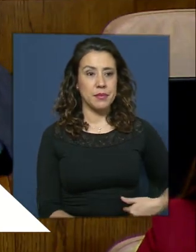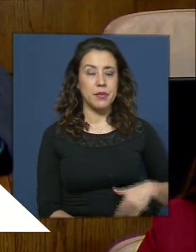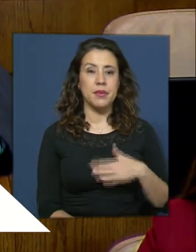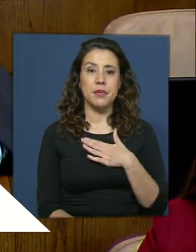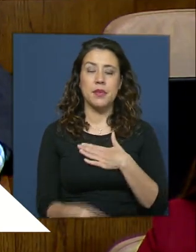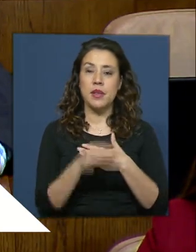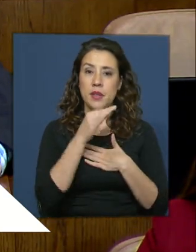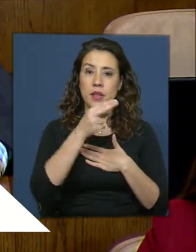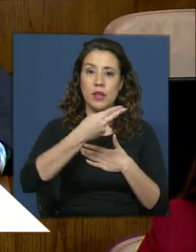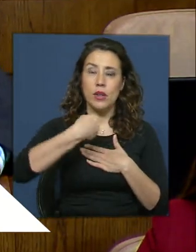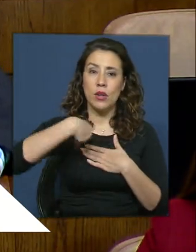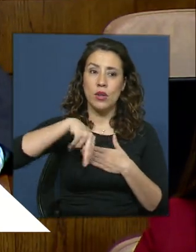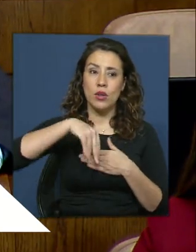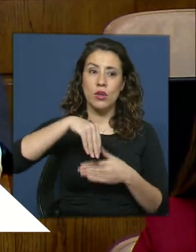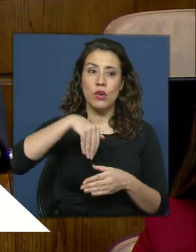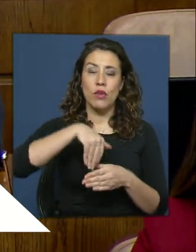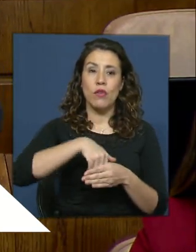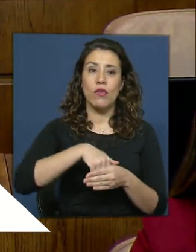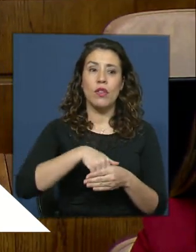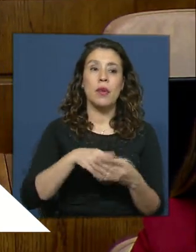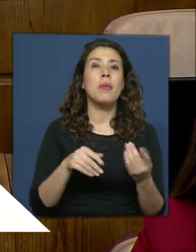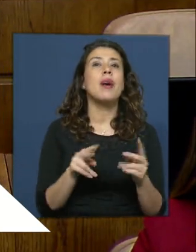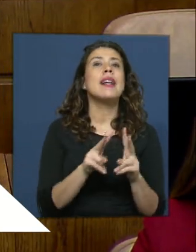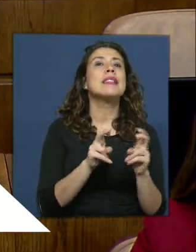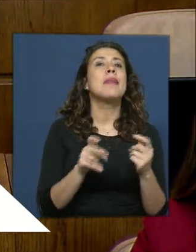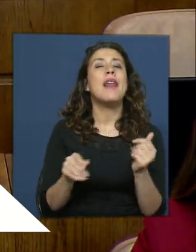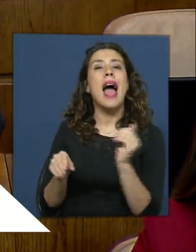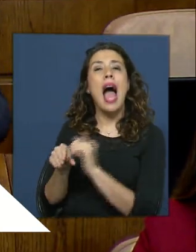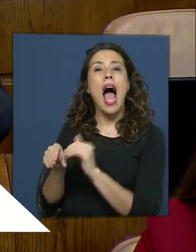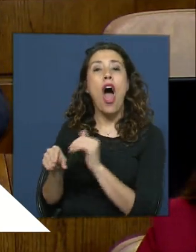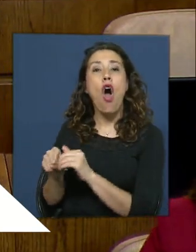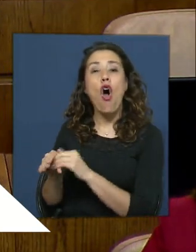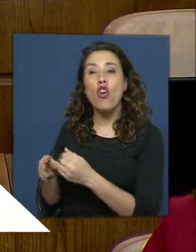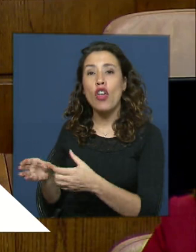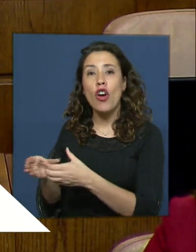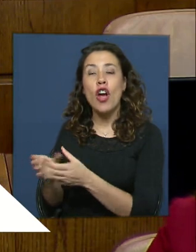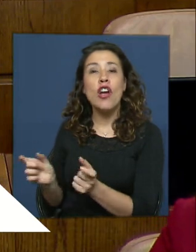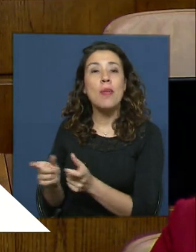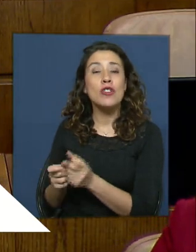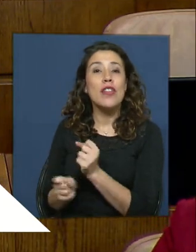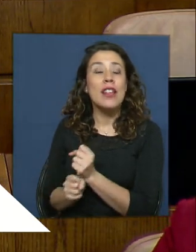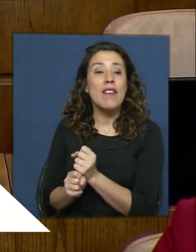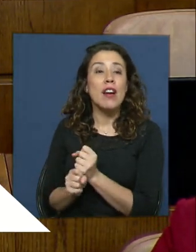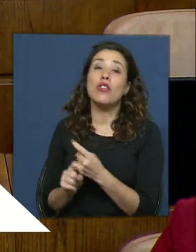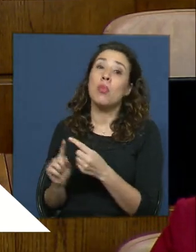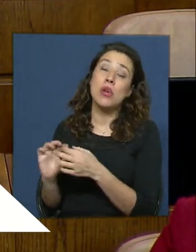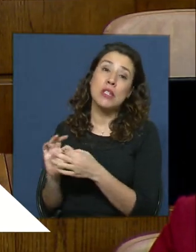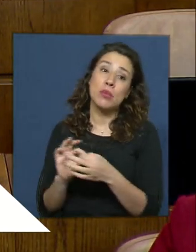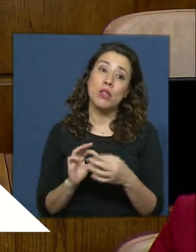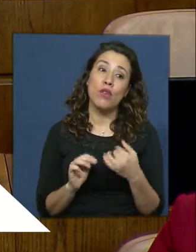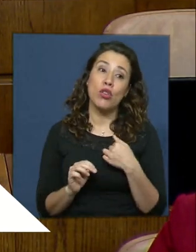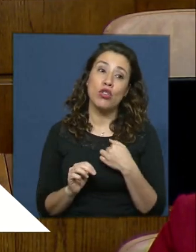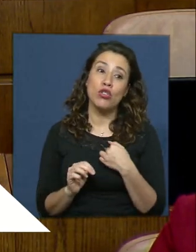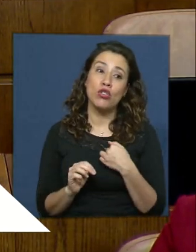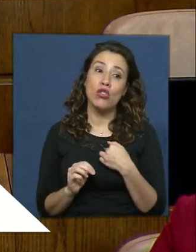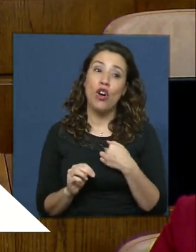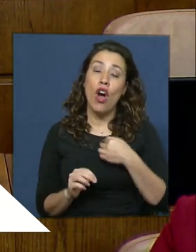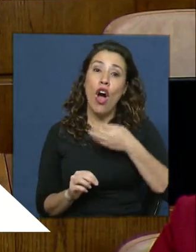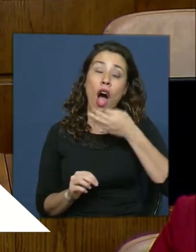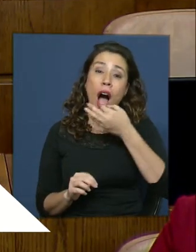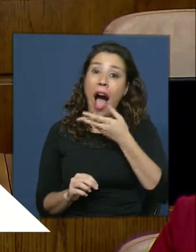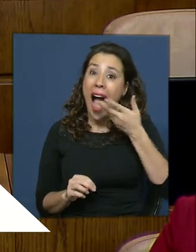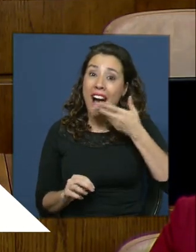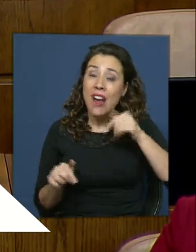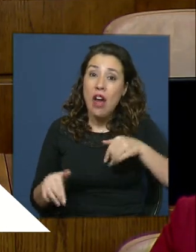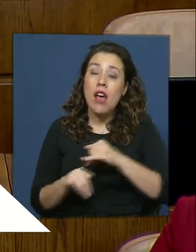que estamos votando el sistema de ahorro colectivo en la Comisión de Trabajo. Por eso voy a hacer mi intervención y tengo que